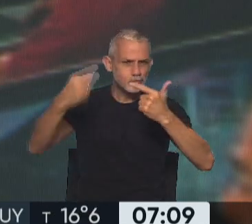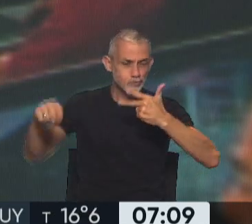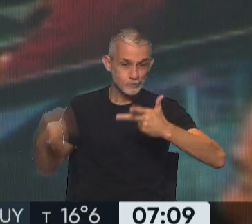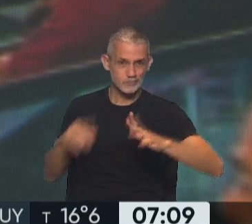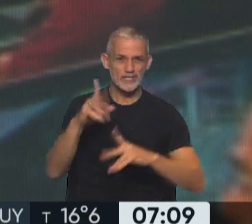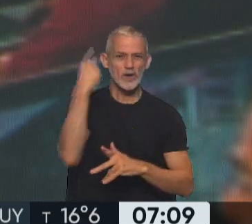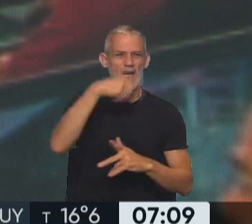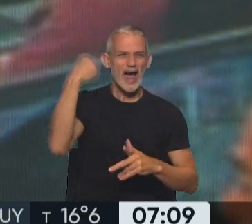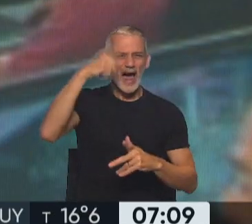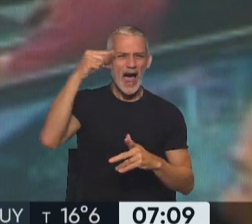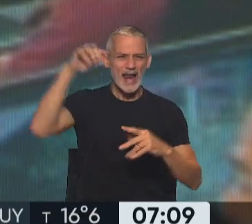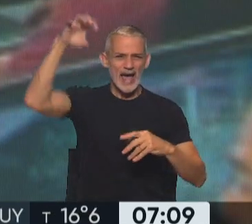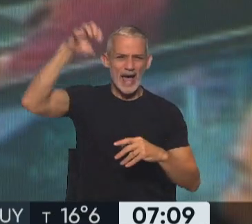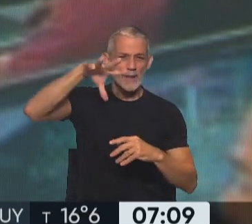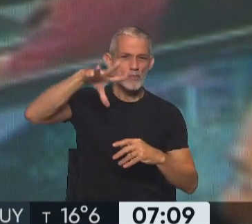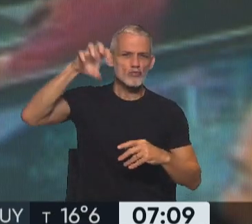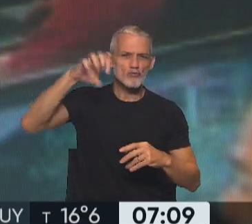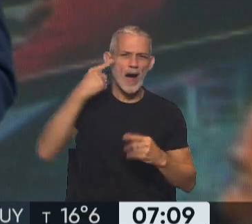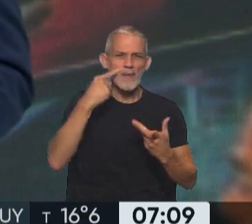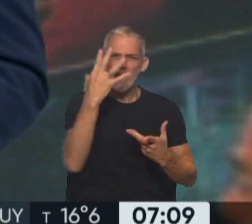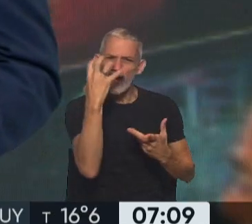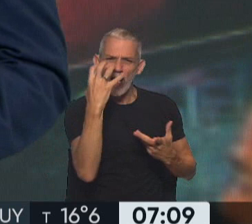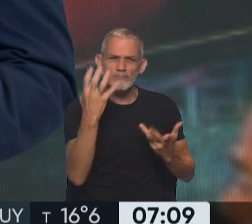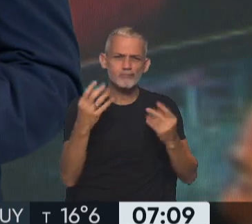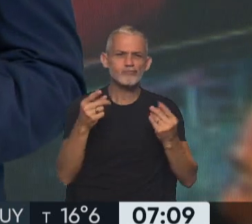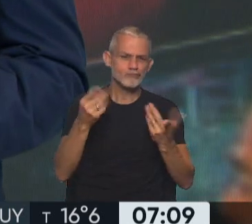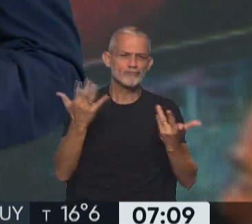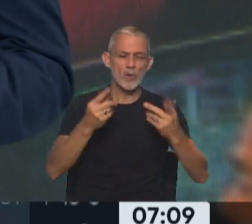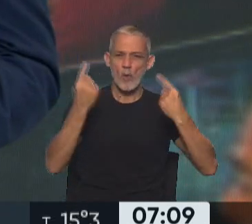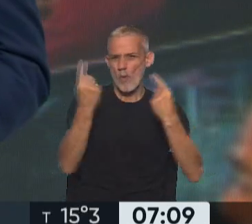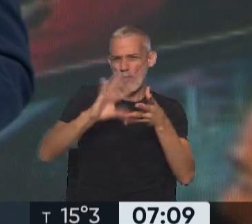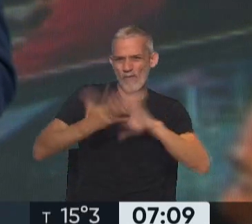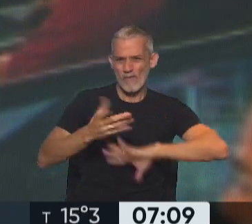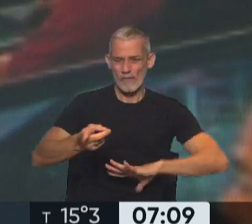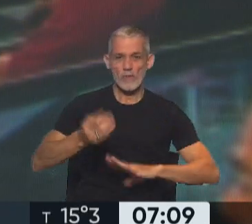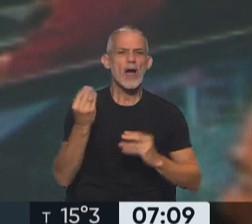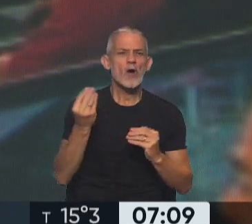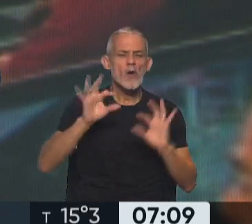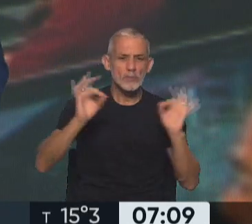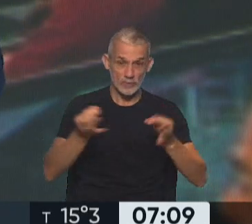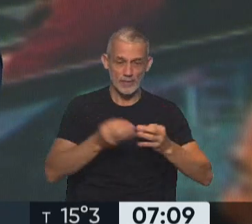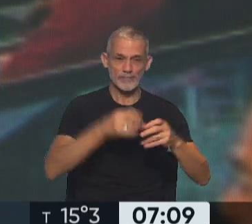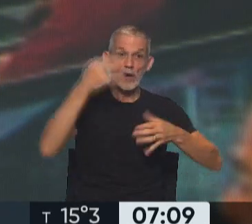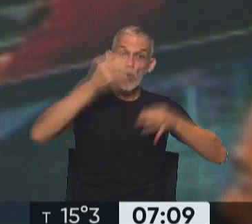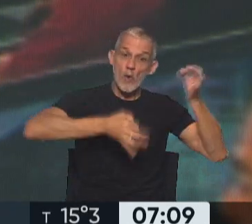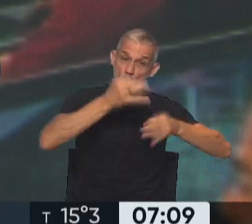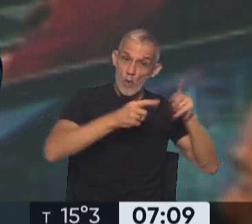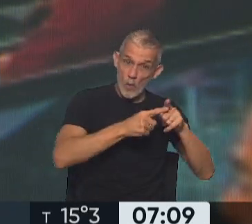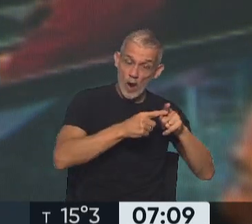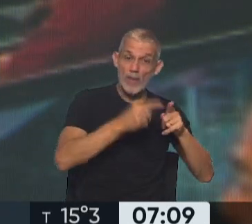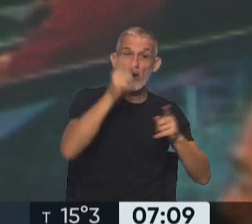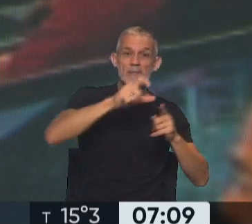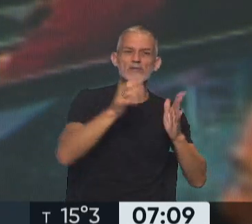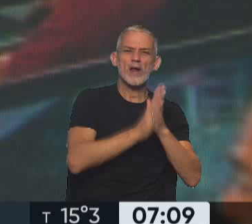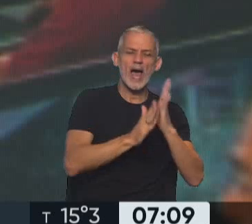Este del reconocimiento facial a través de las cámaras de seguridad es uno de esos mecanismos. ¿Cómo se alimenta? Los juzgados que tienen una persona prófuga